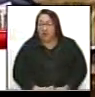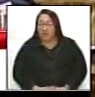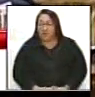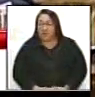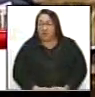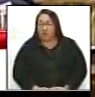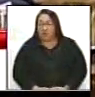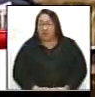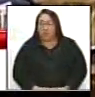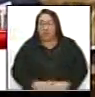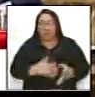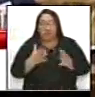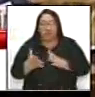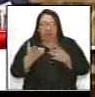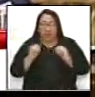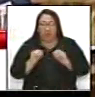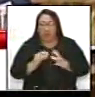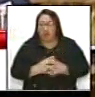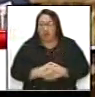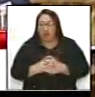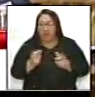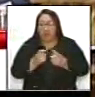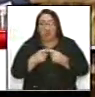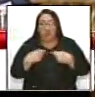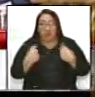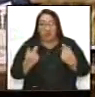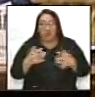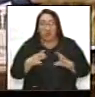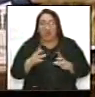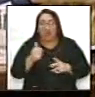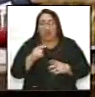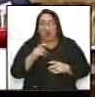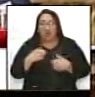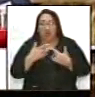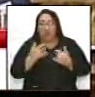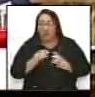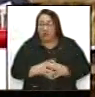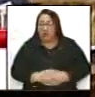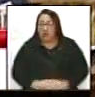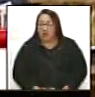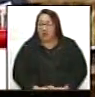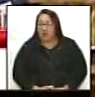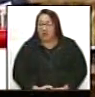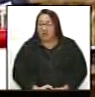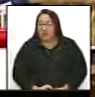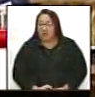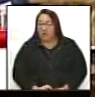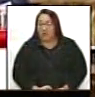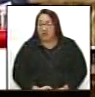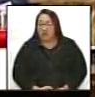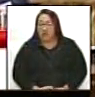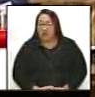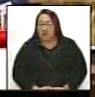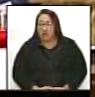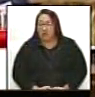bien. Pasamos a informes formales. Ya la señora Corta ha dado su informe respectivo. Señora Salgado, quería...